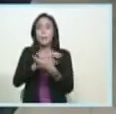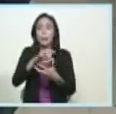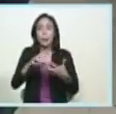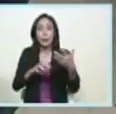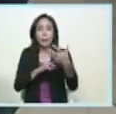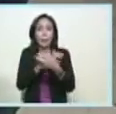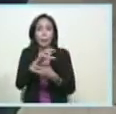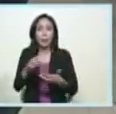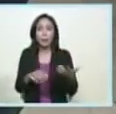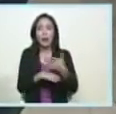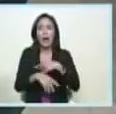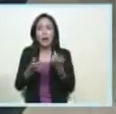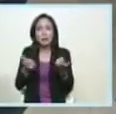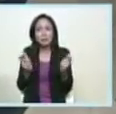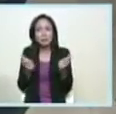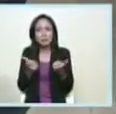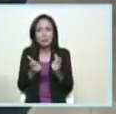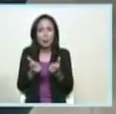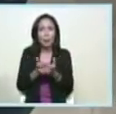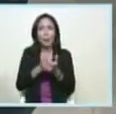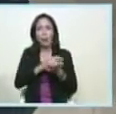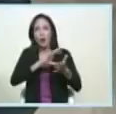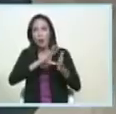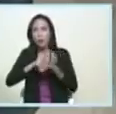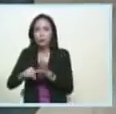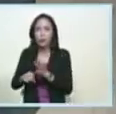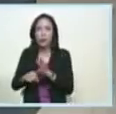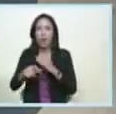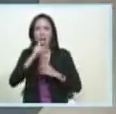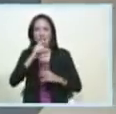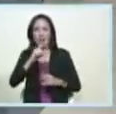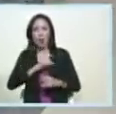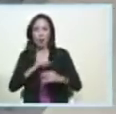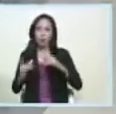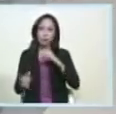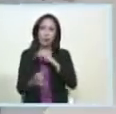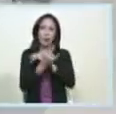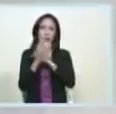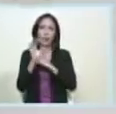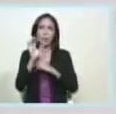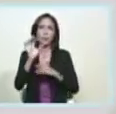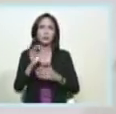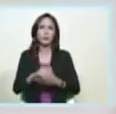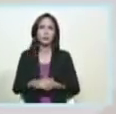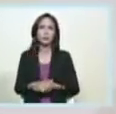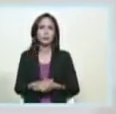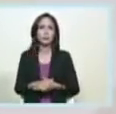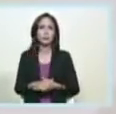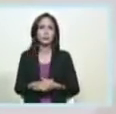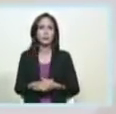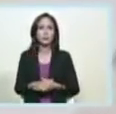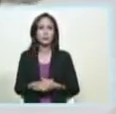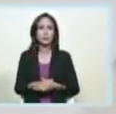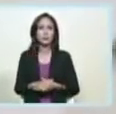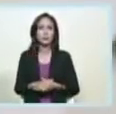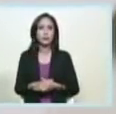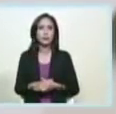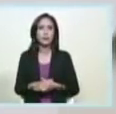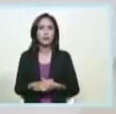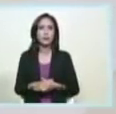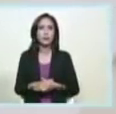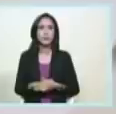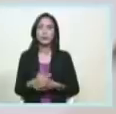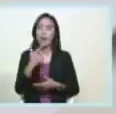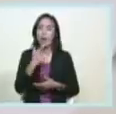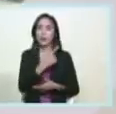burocratismo del minimalismo de la corrupción de los traidores a la patria hacia la verdadera crisis continúo